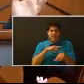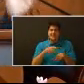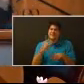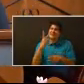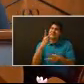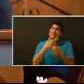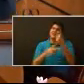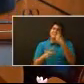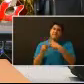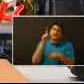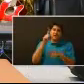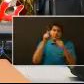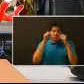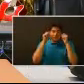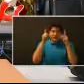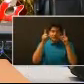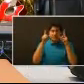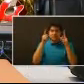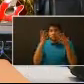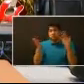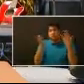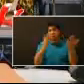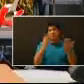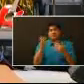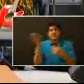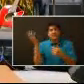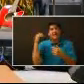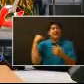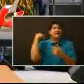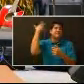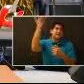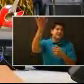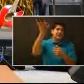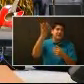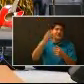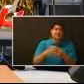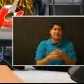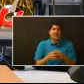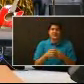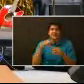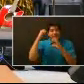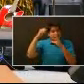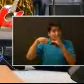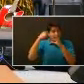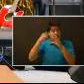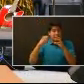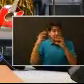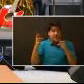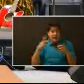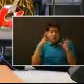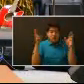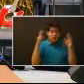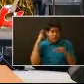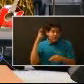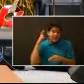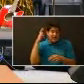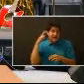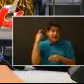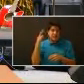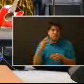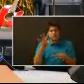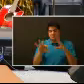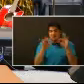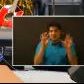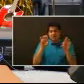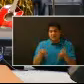despertar. Puede ser que allá detrás de esa cámara, allá detrás de la radio, puede ser que alguien esté escuchando,